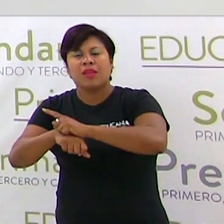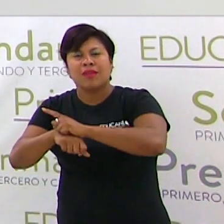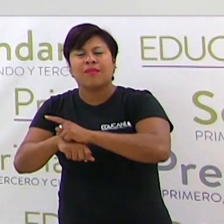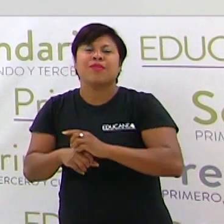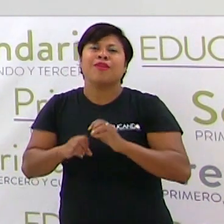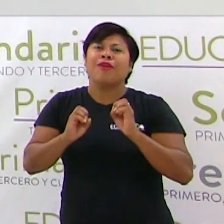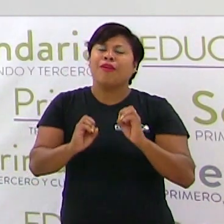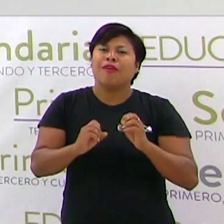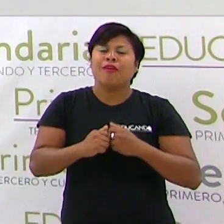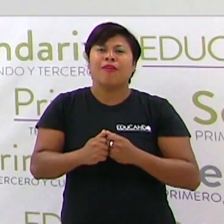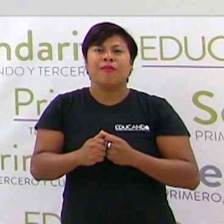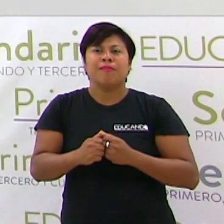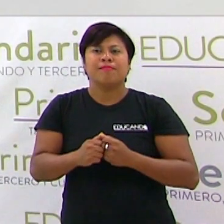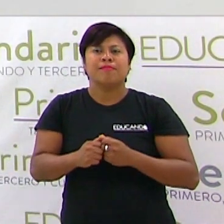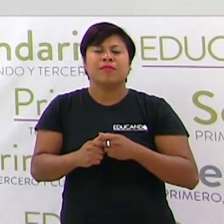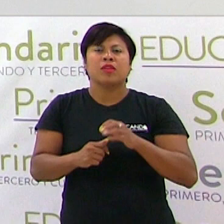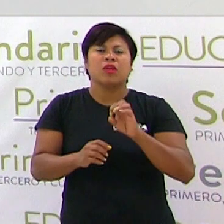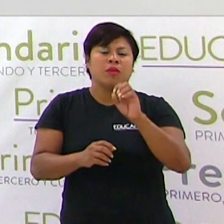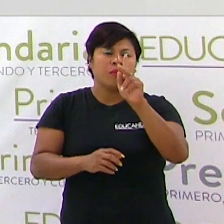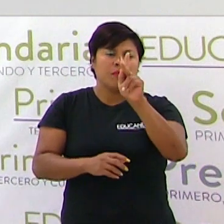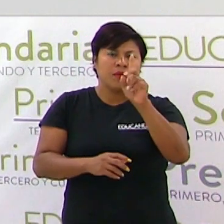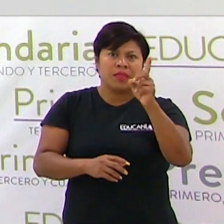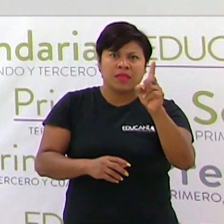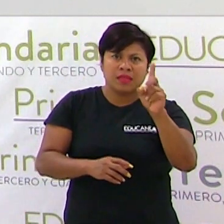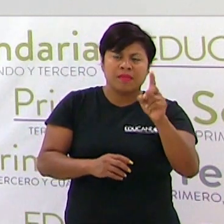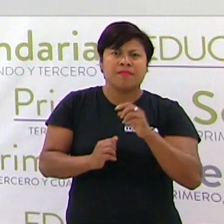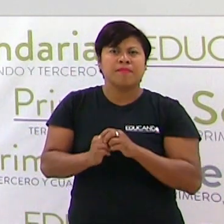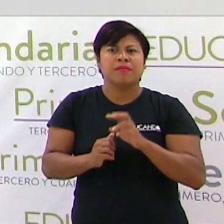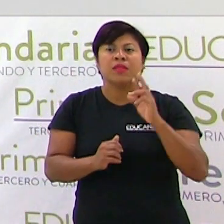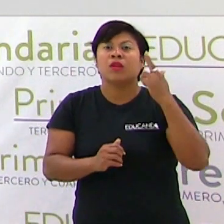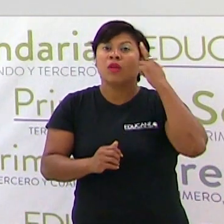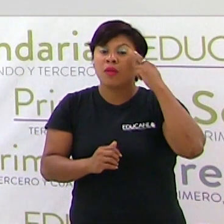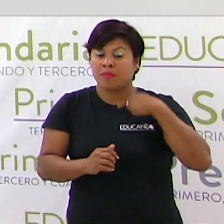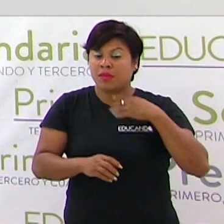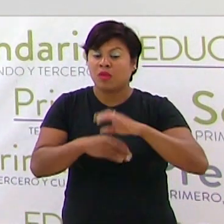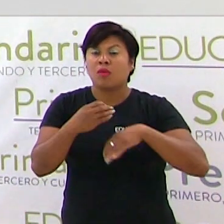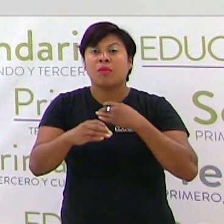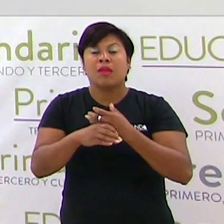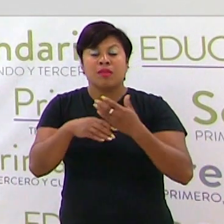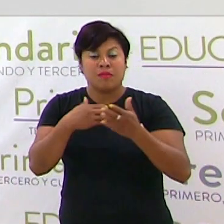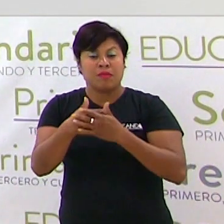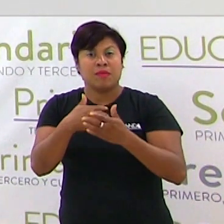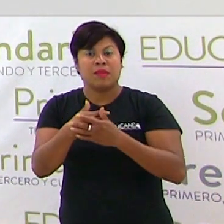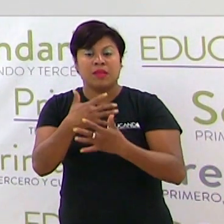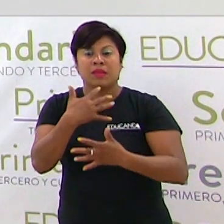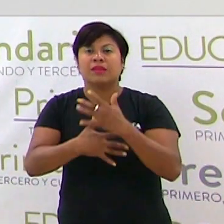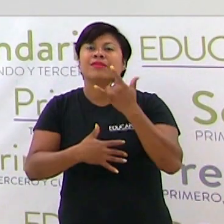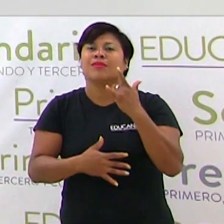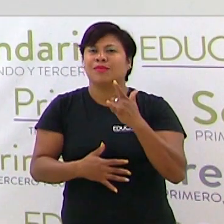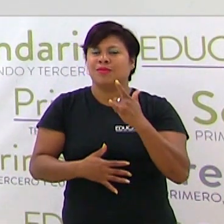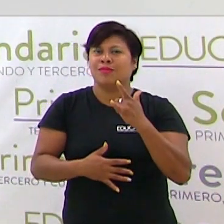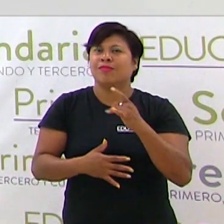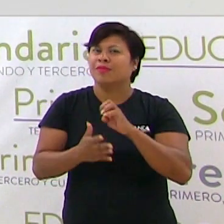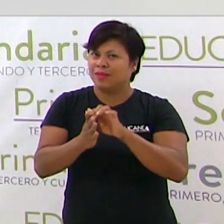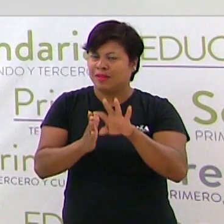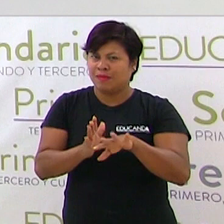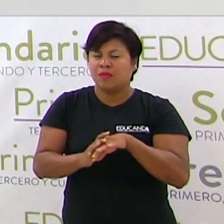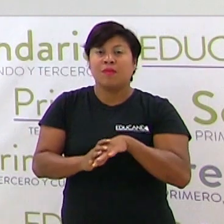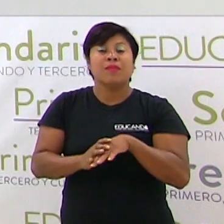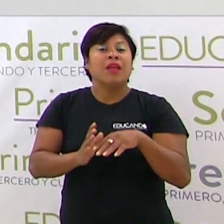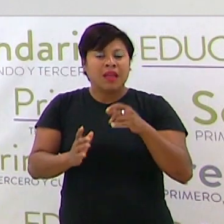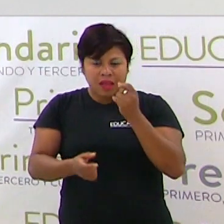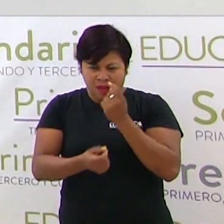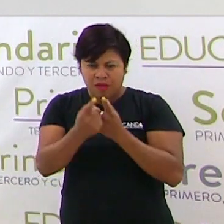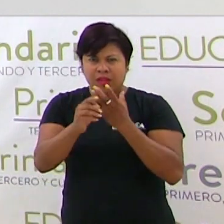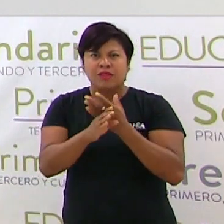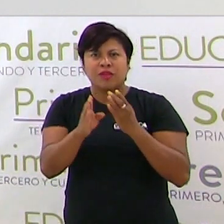O como postdata, recuerda que mi cumpleaños es el 15 de julio, ¿verdad? Alguna